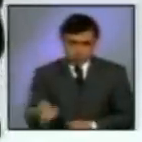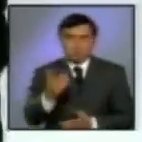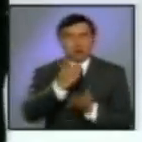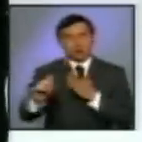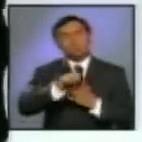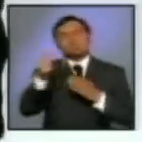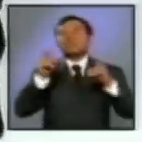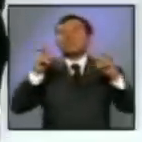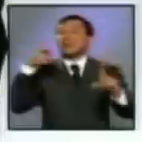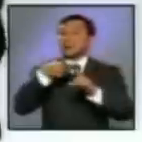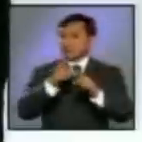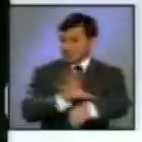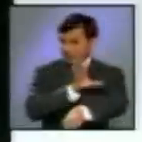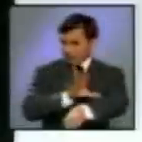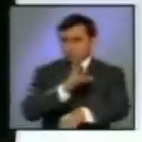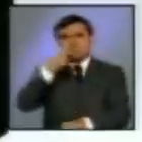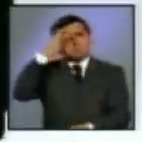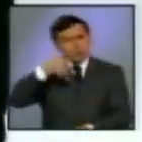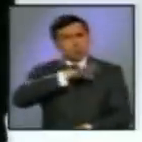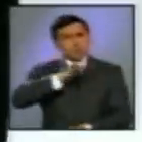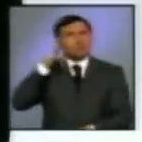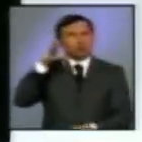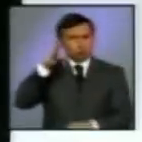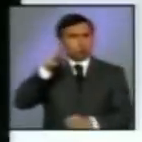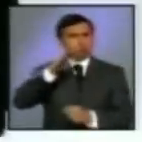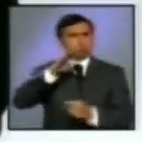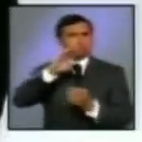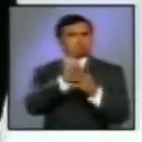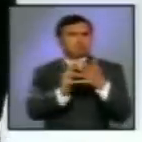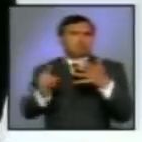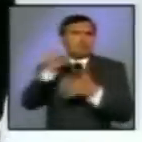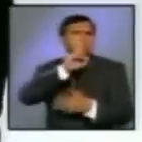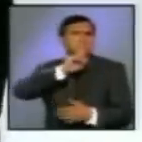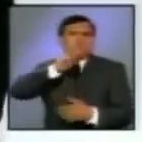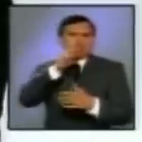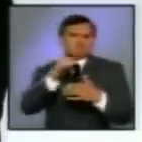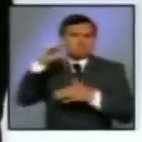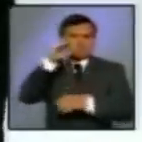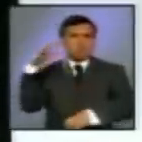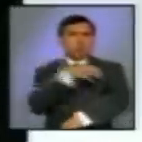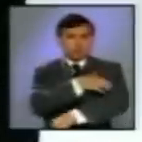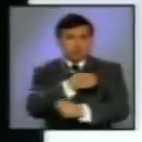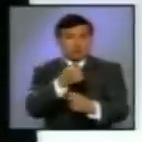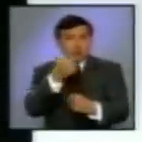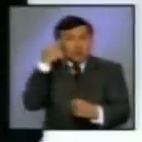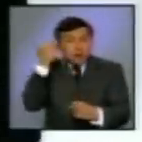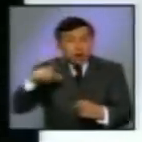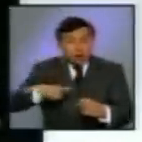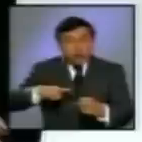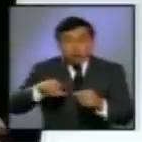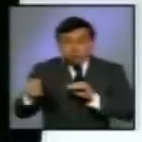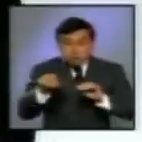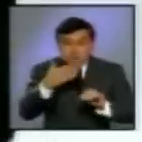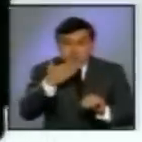ser una potencia en materia de energía renovable, si el Estado tuviera las políticas adecuadas para lograrlo. México tiene